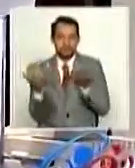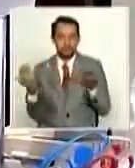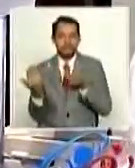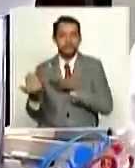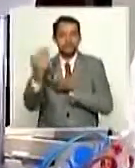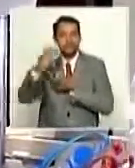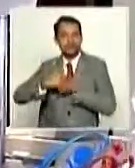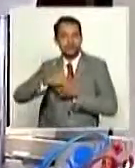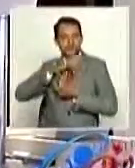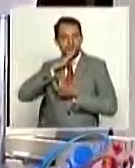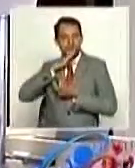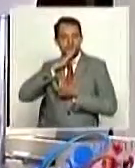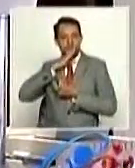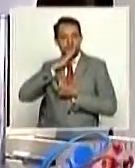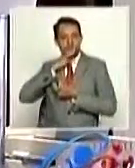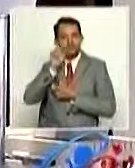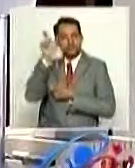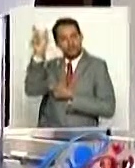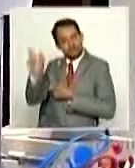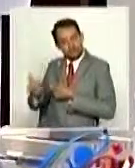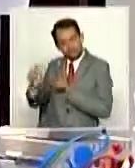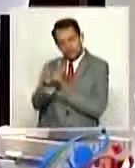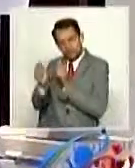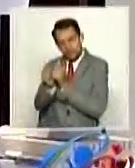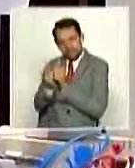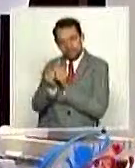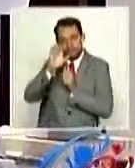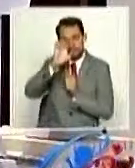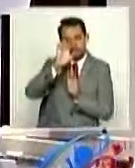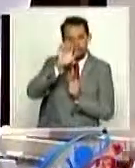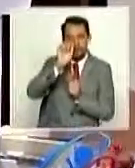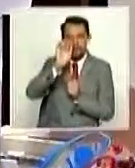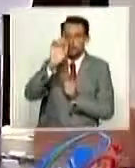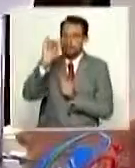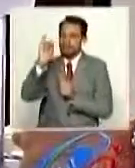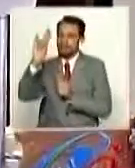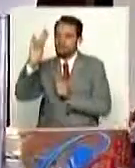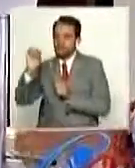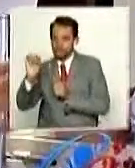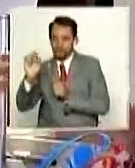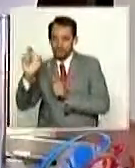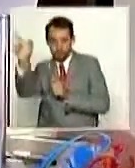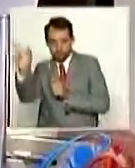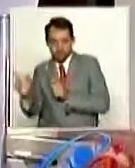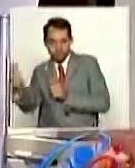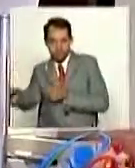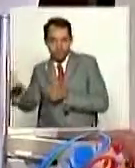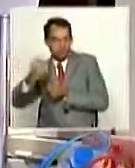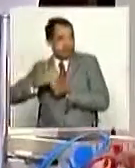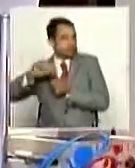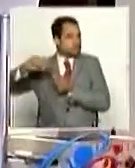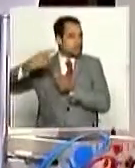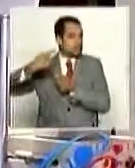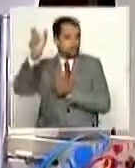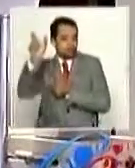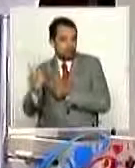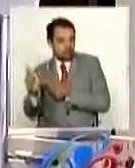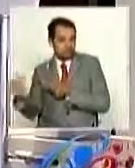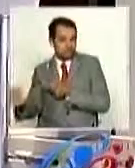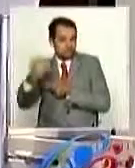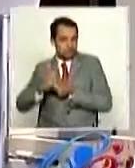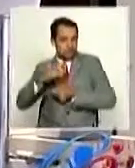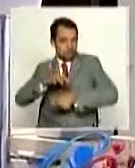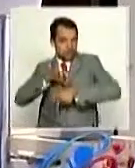consultorio odontológico, que es, digamos, el filtro para llegar a los consultorios de los médicos, que